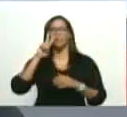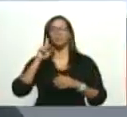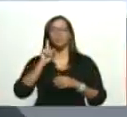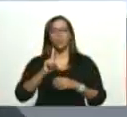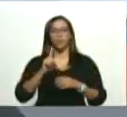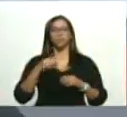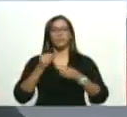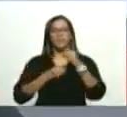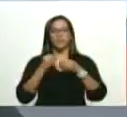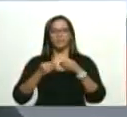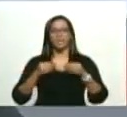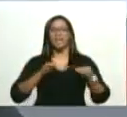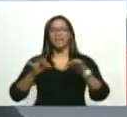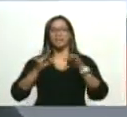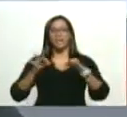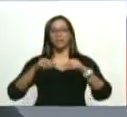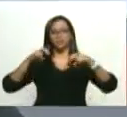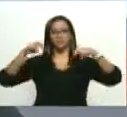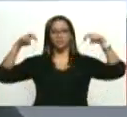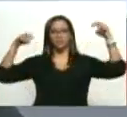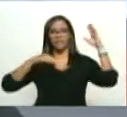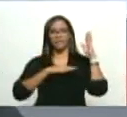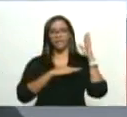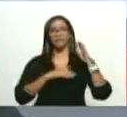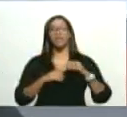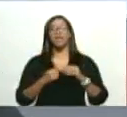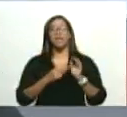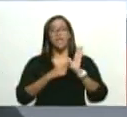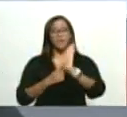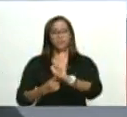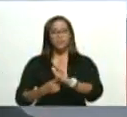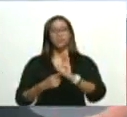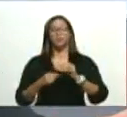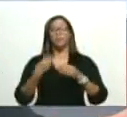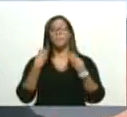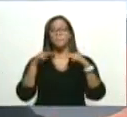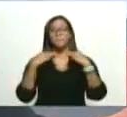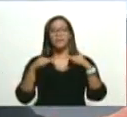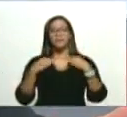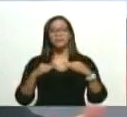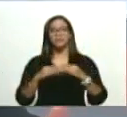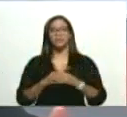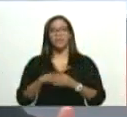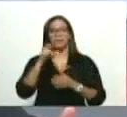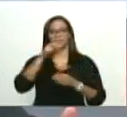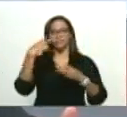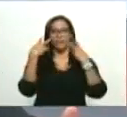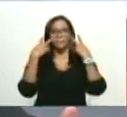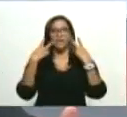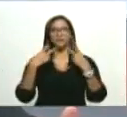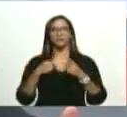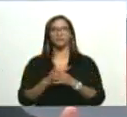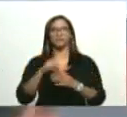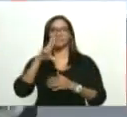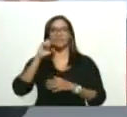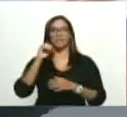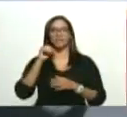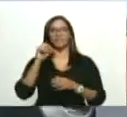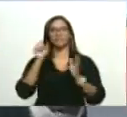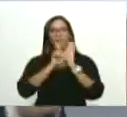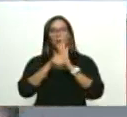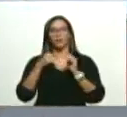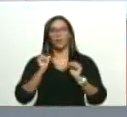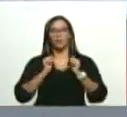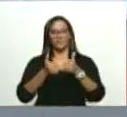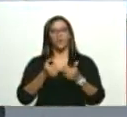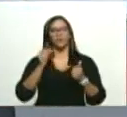que se estará realizando en el Teatro Teresa Carreño. Le envíen un mensaje a las personas que nos están sintonizando, un mensaje de 30 segundos. Vamos a comenzar, por supuesto,